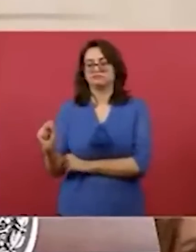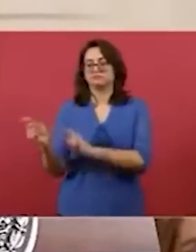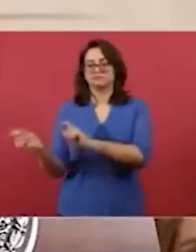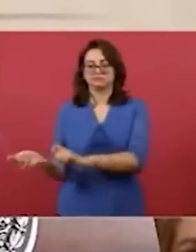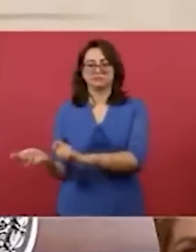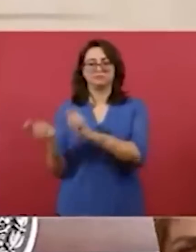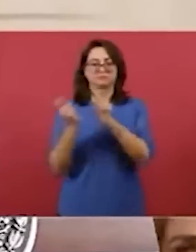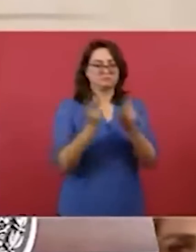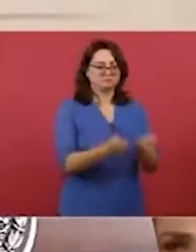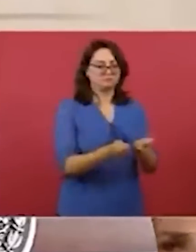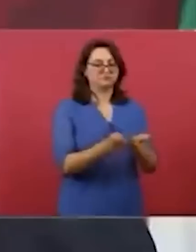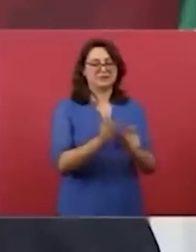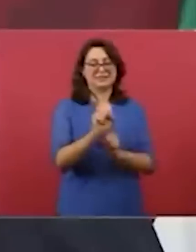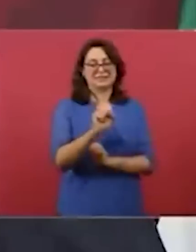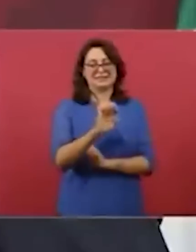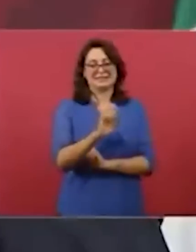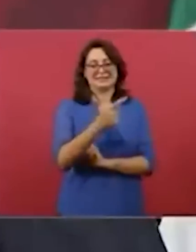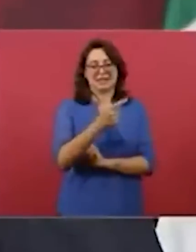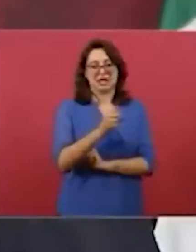Ella va a ser